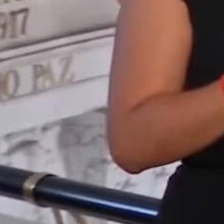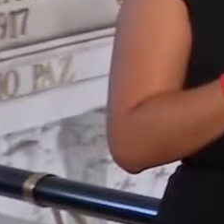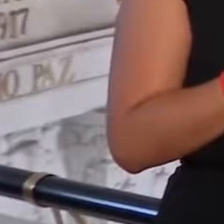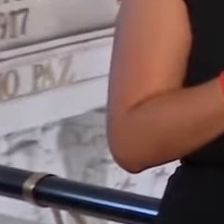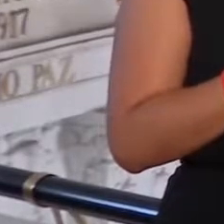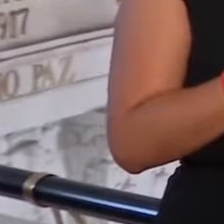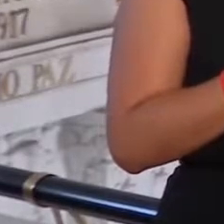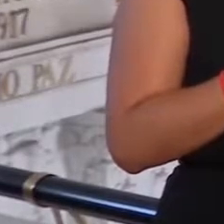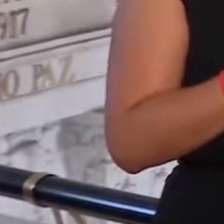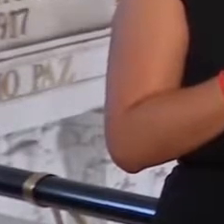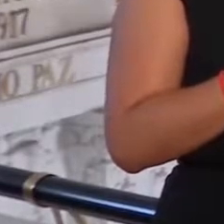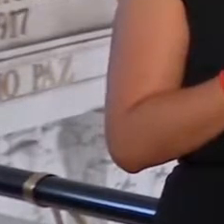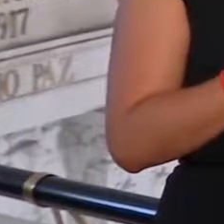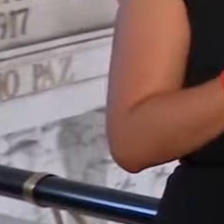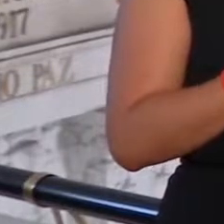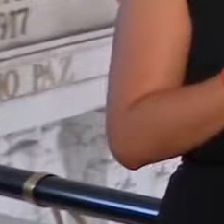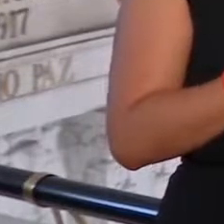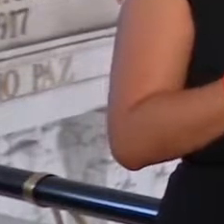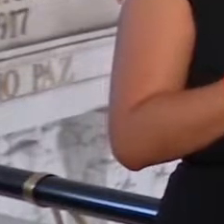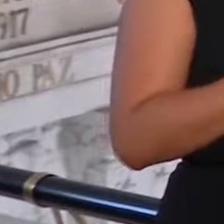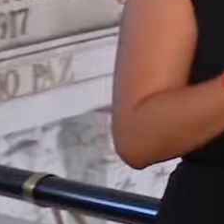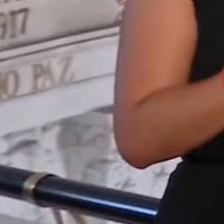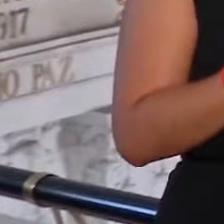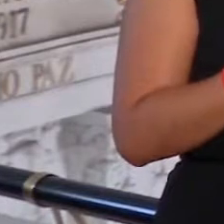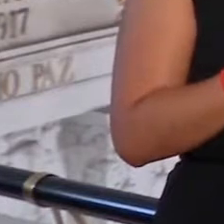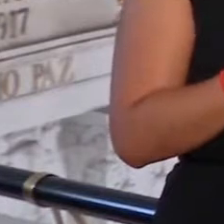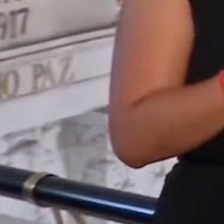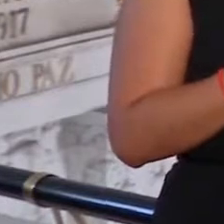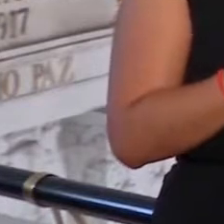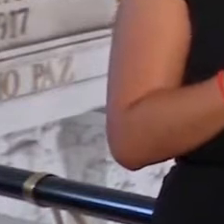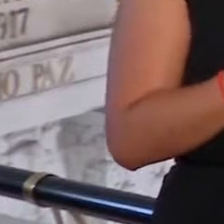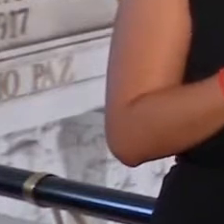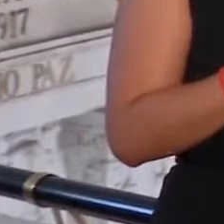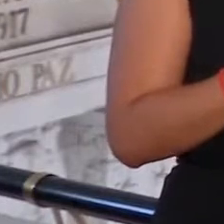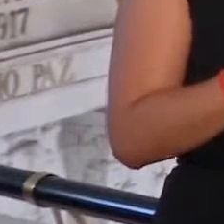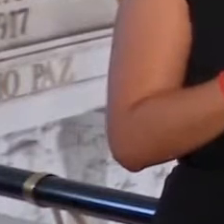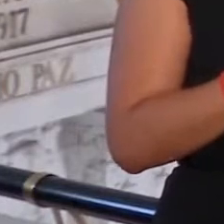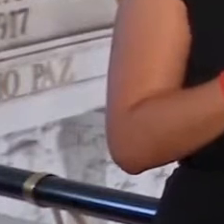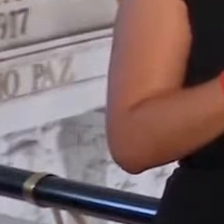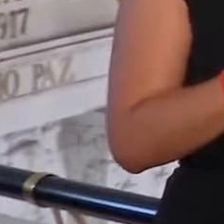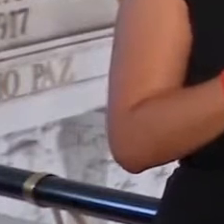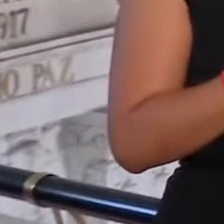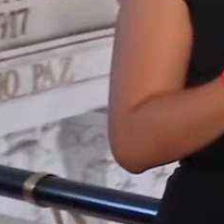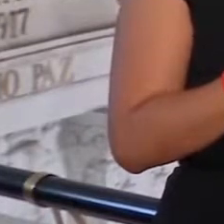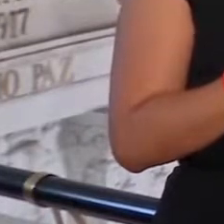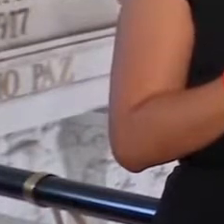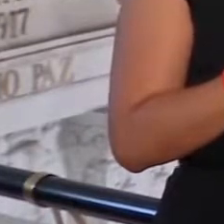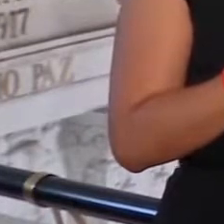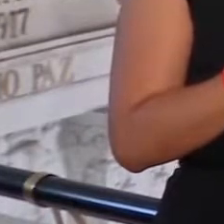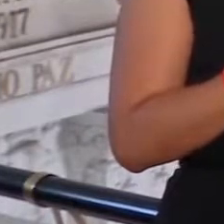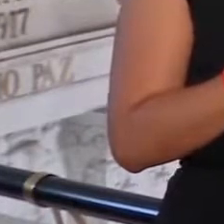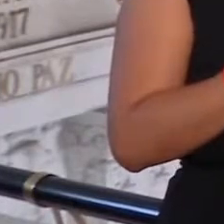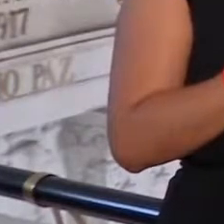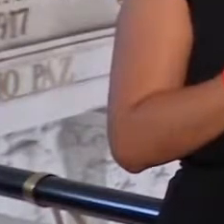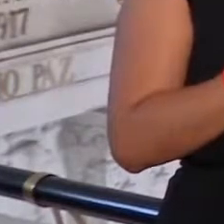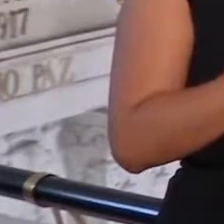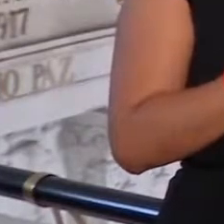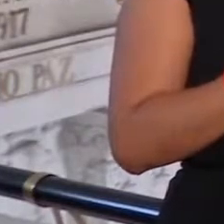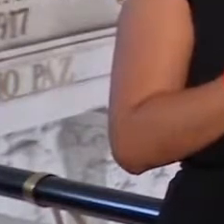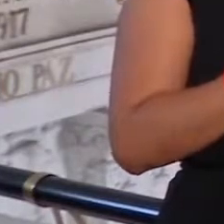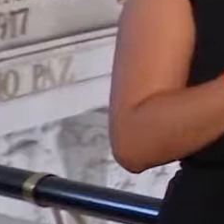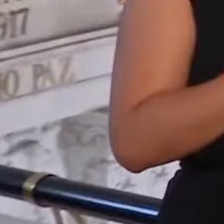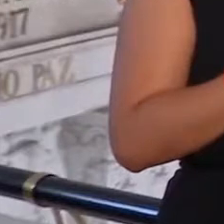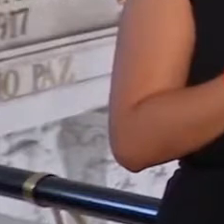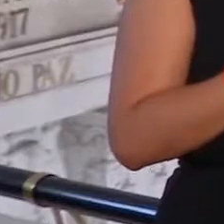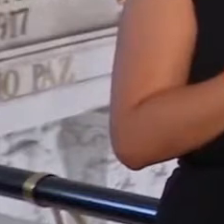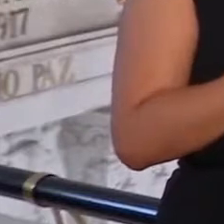como CiudadTV21.2. Recuerden que ahí también pueden seguir y estar al pendiente de toda la información que se genera en el Congreso de la